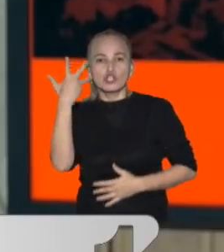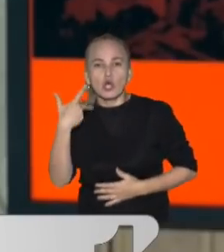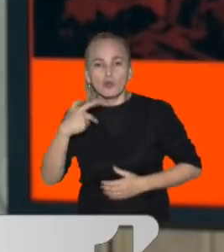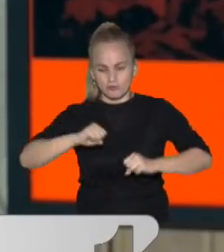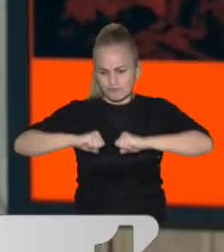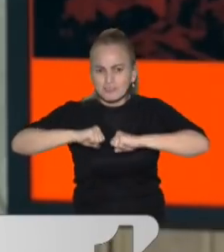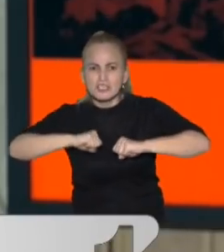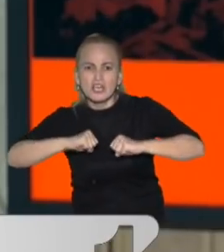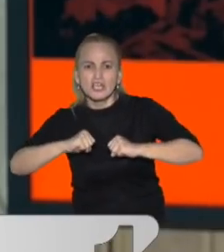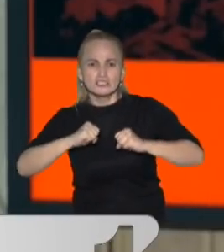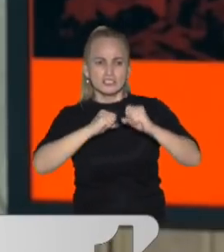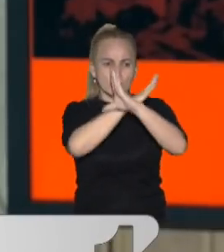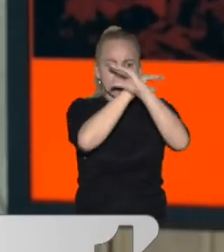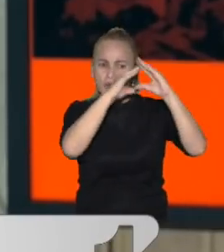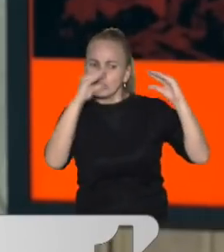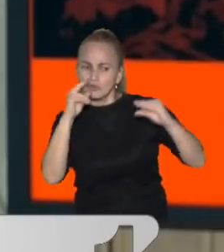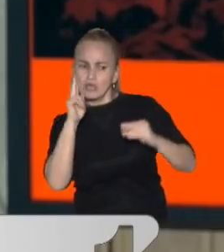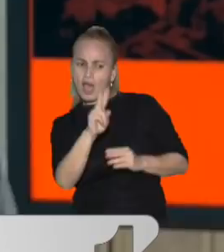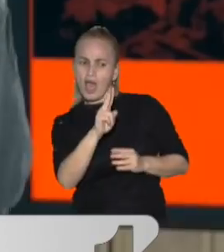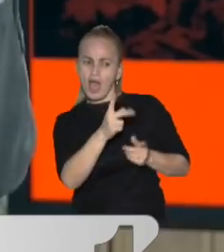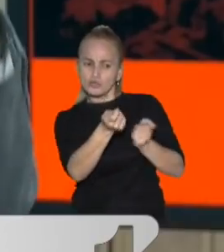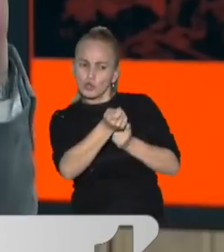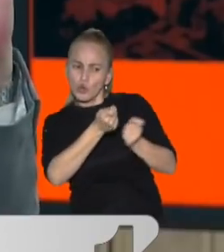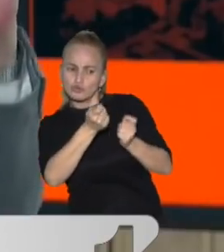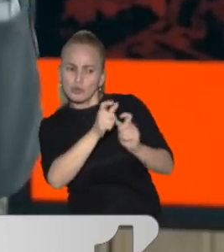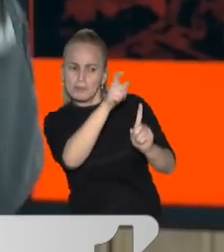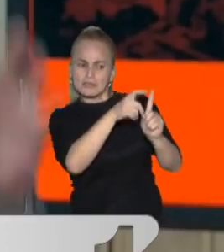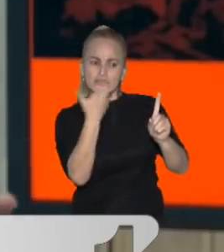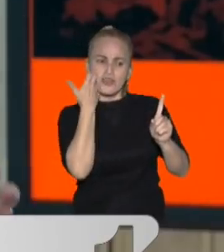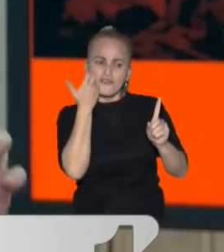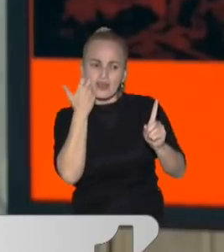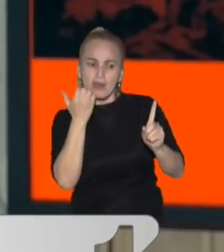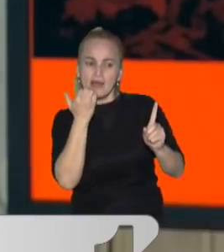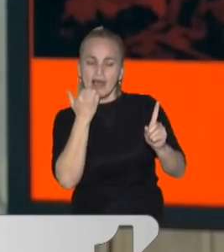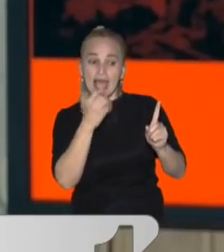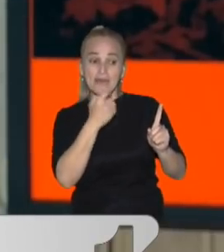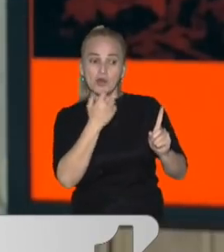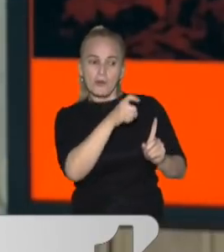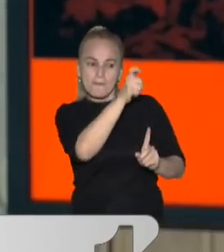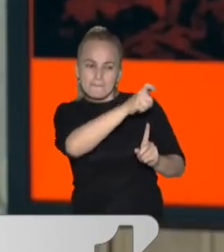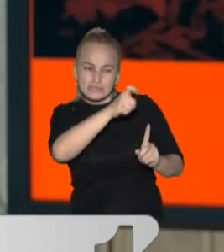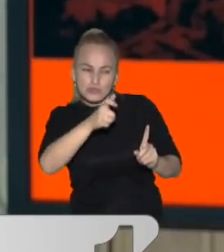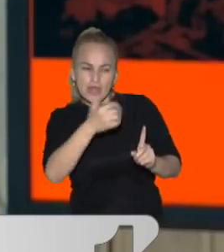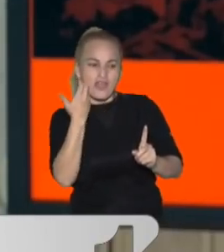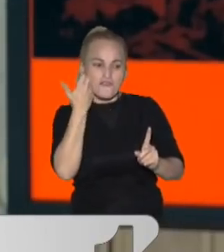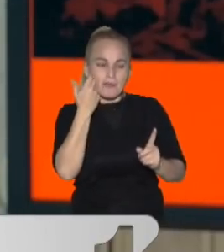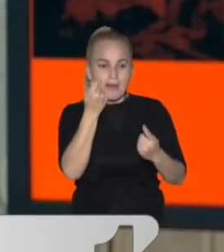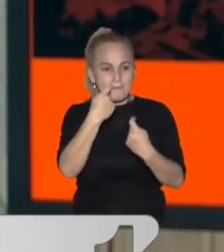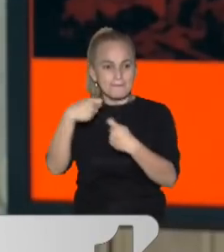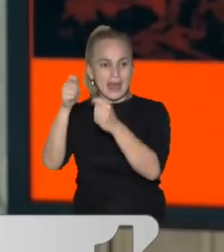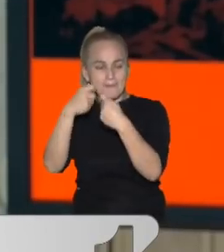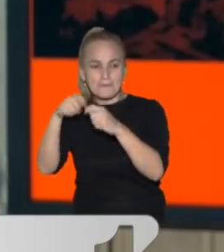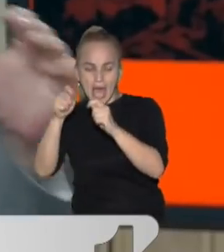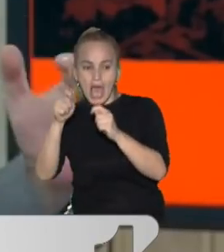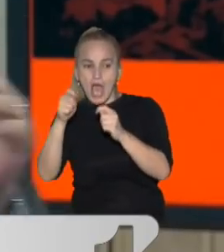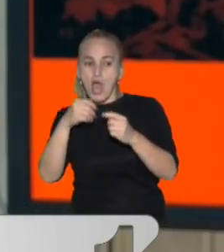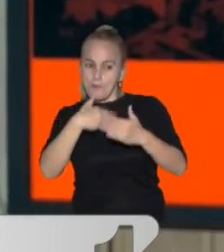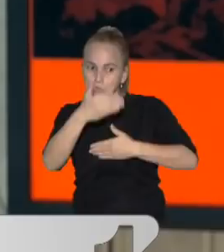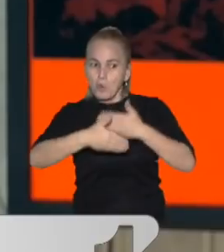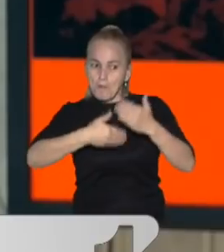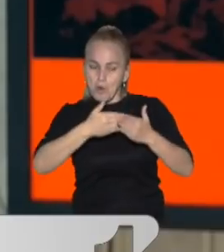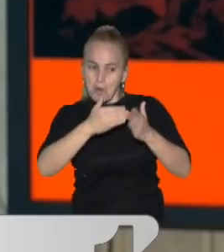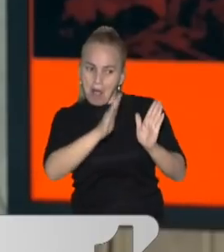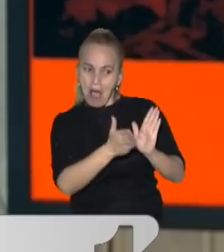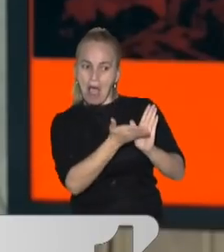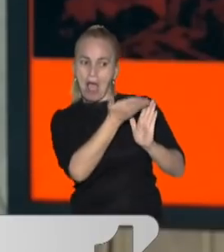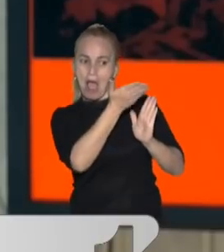todas las noches regulando los pacientes. Logramos ubicar cientos de pacientes todos los días. Otros más van saliendo y esto nos